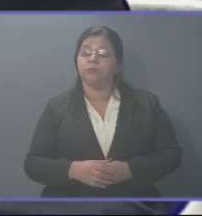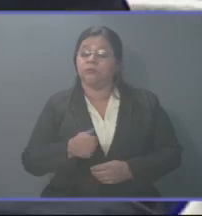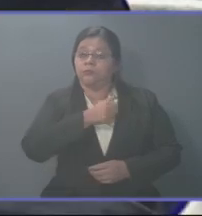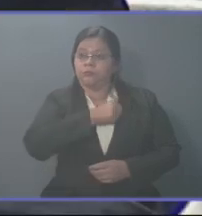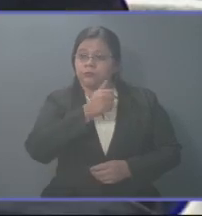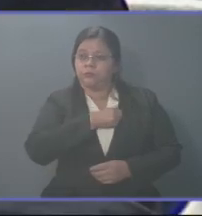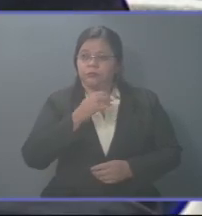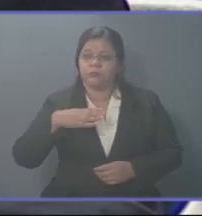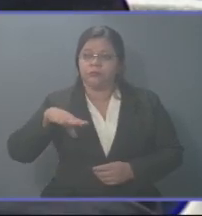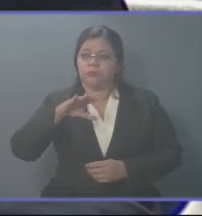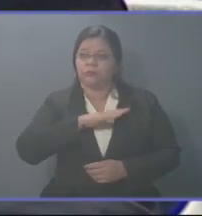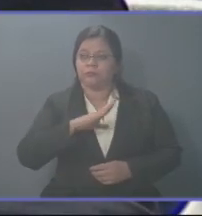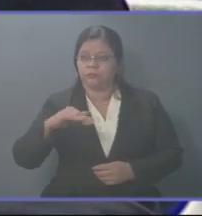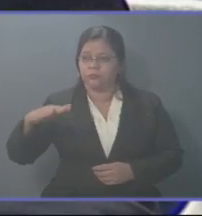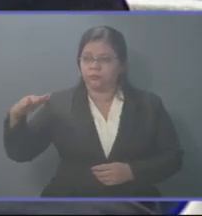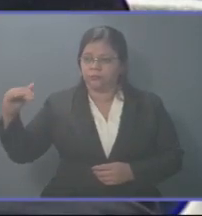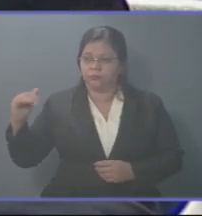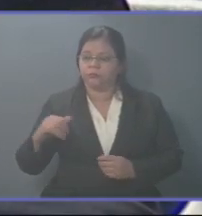Atribuciones del Consejo Nacional.